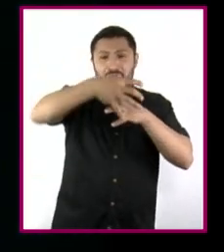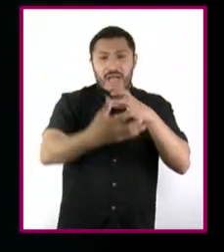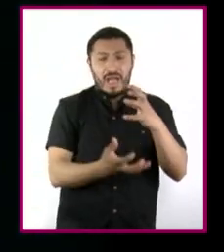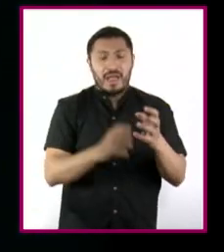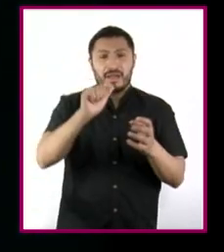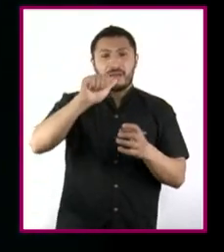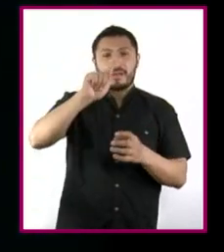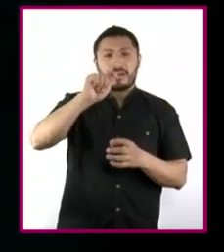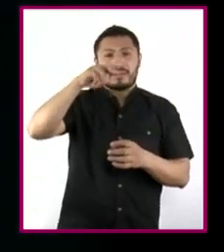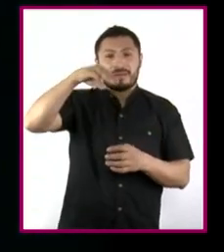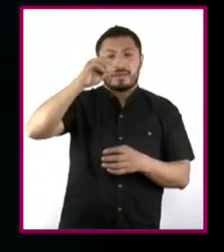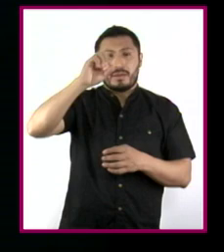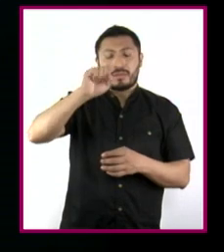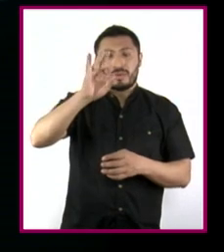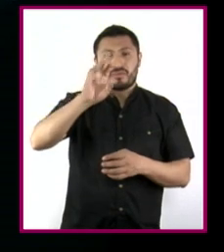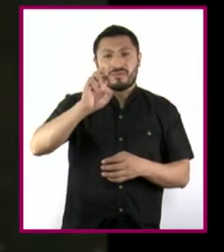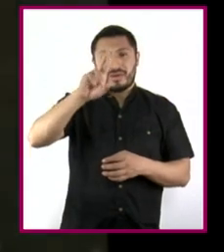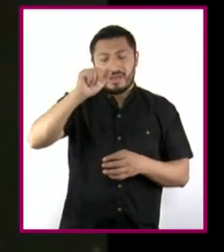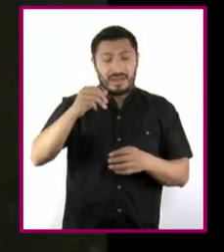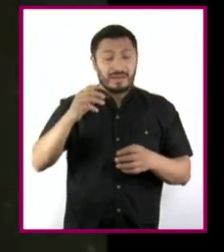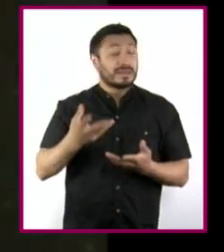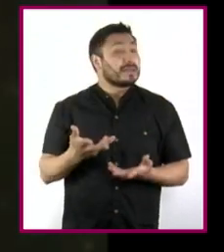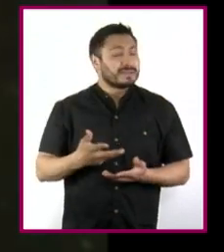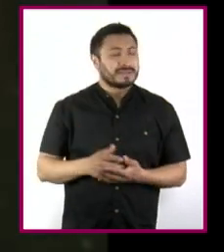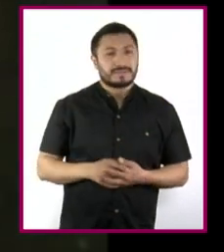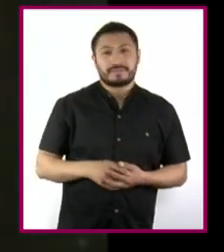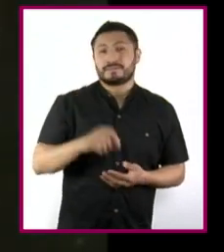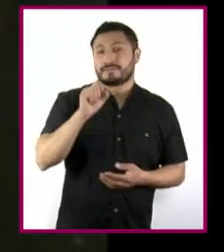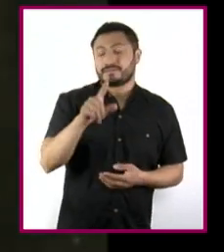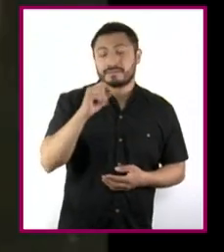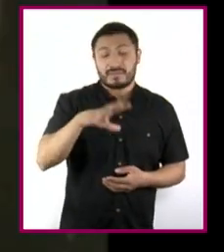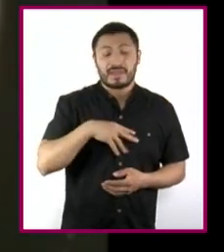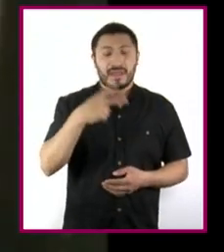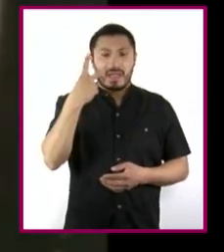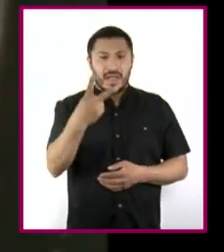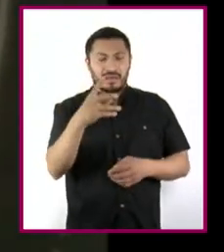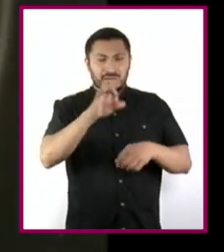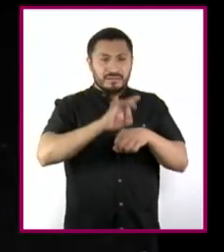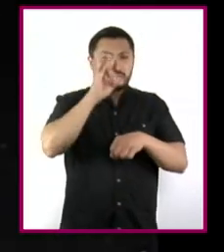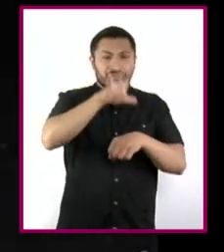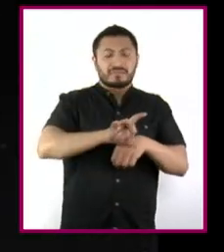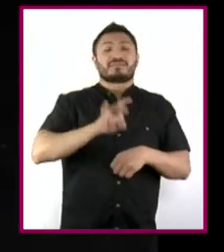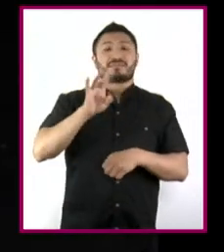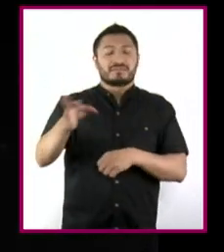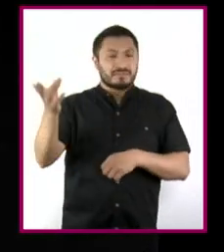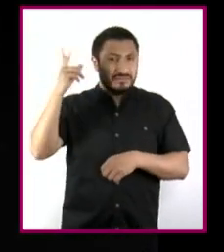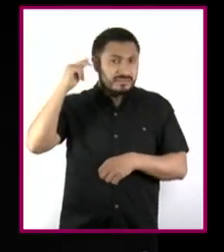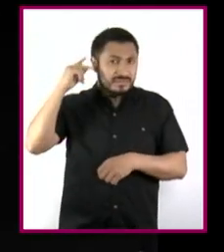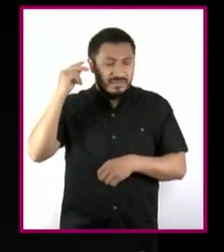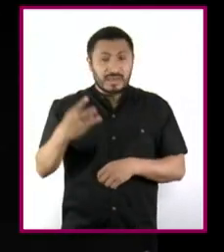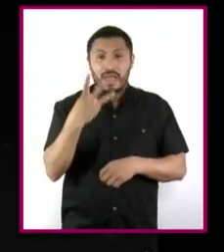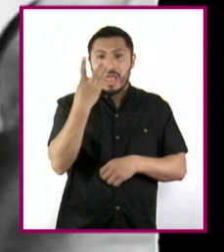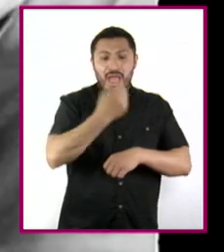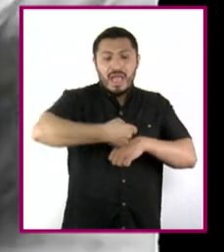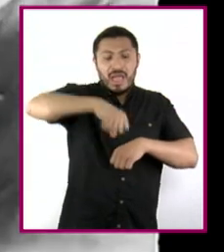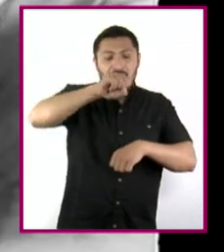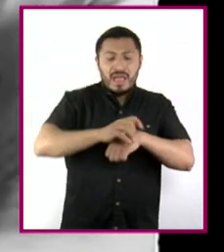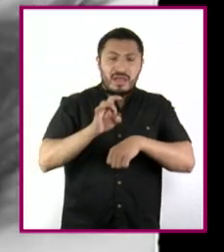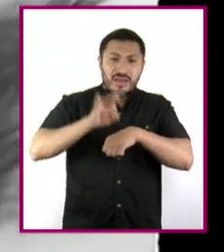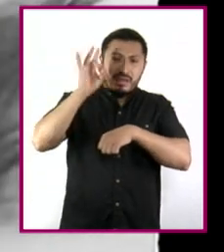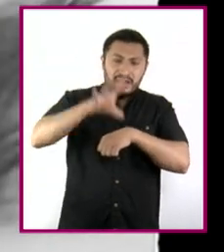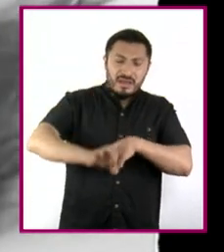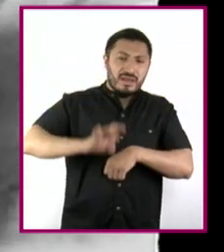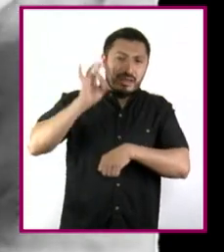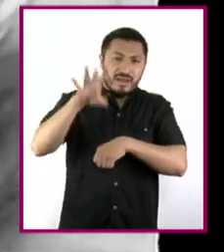la atmósfera terrestre. También portaba dos transmisores de radio que durante 3 semanas emitieron señales